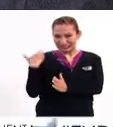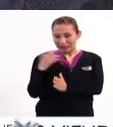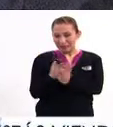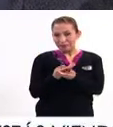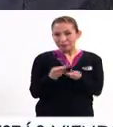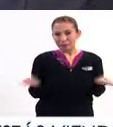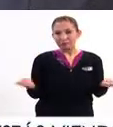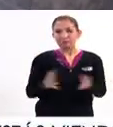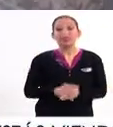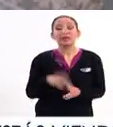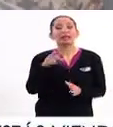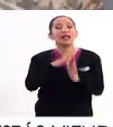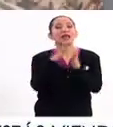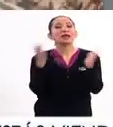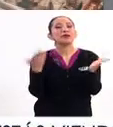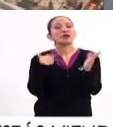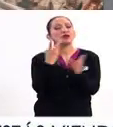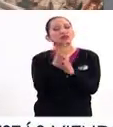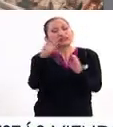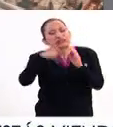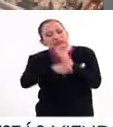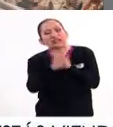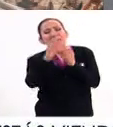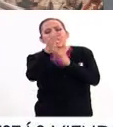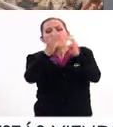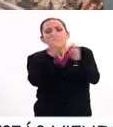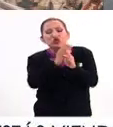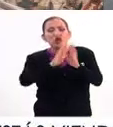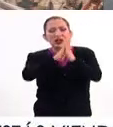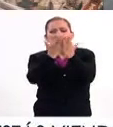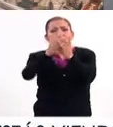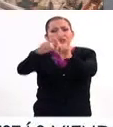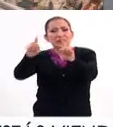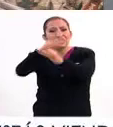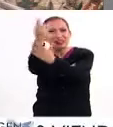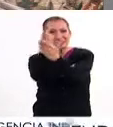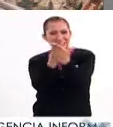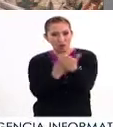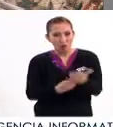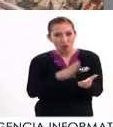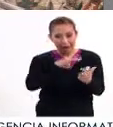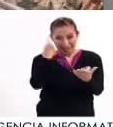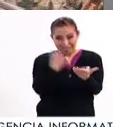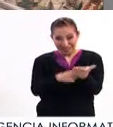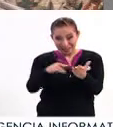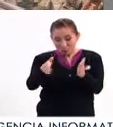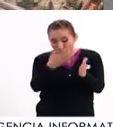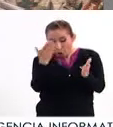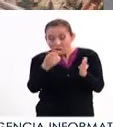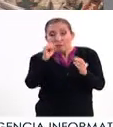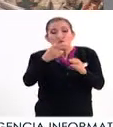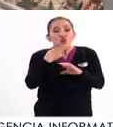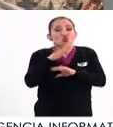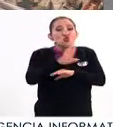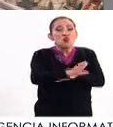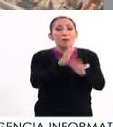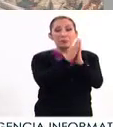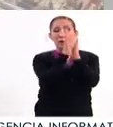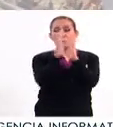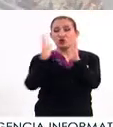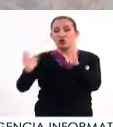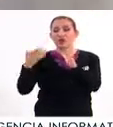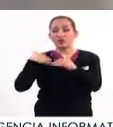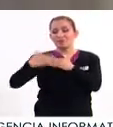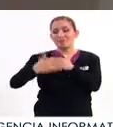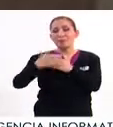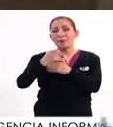empieza a circular. Ese libro nos invita a sumergirnos en el mundo de las publicaciones ilustradas, las cuales forman parte del patrimonio bibliohemerográfico